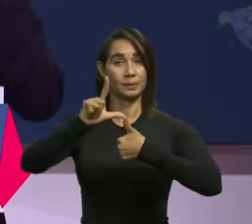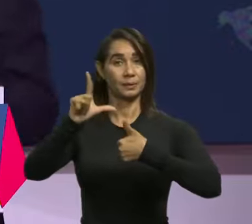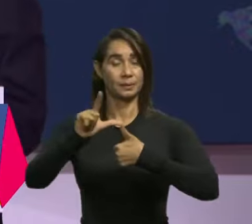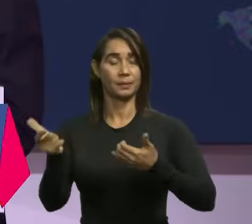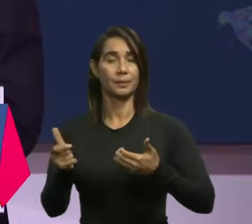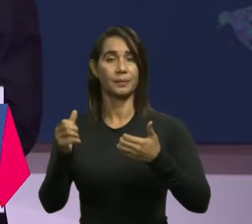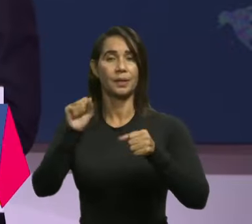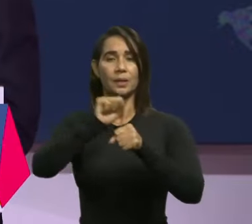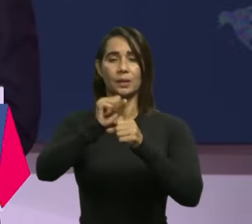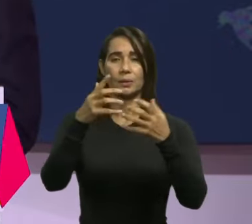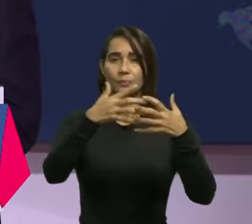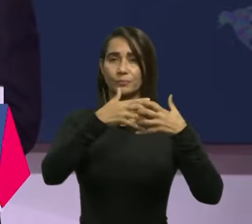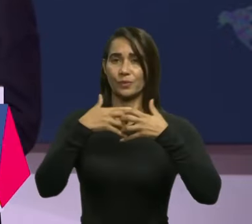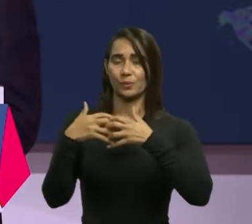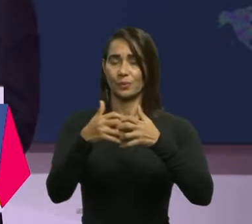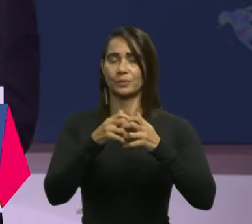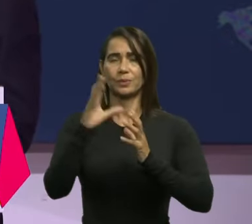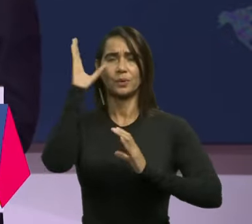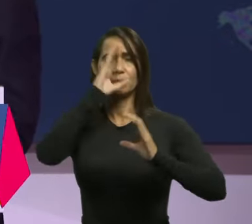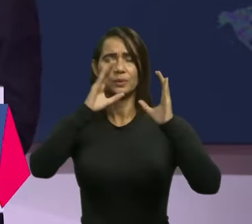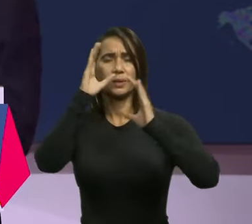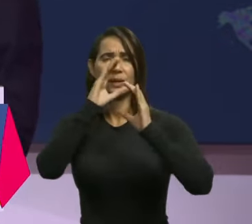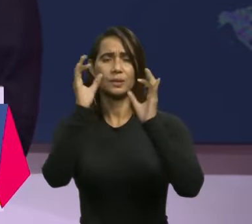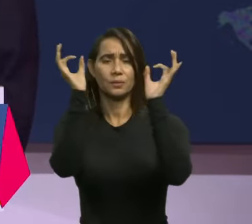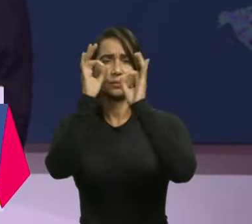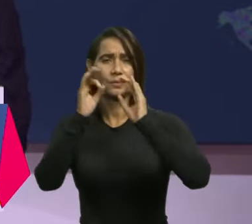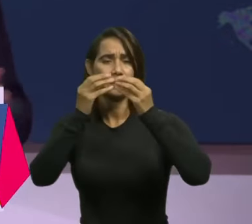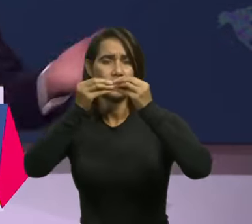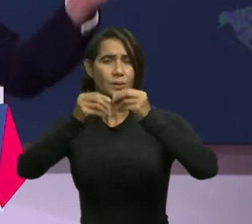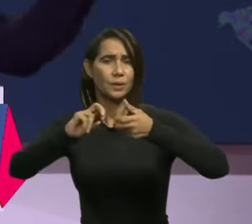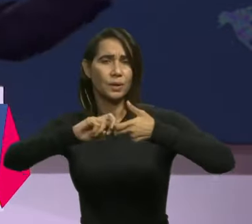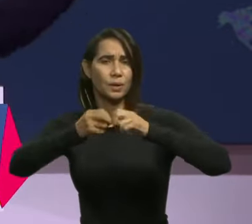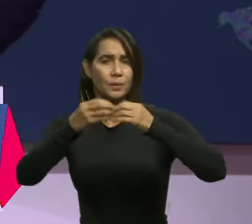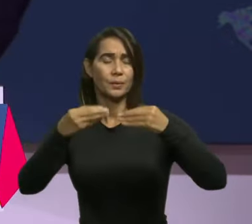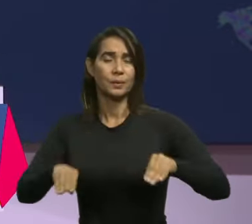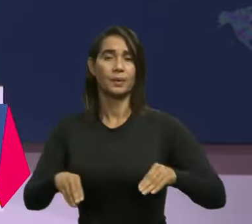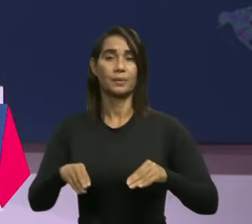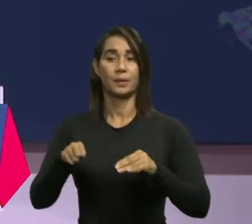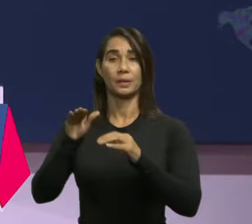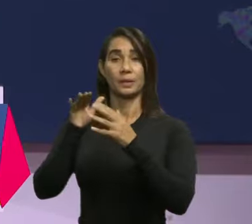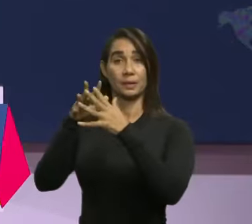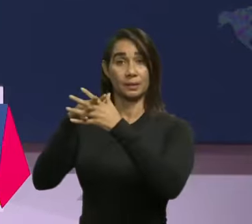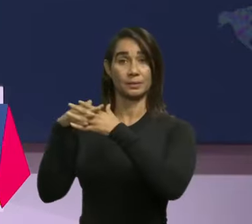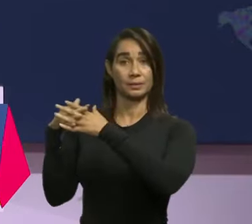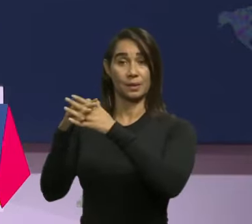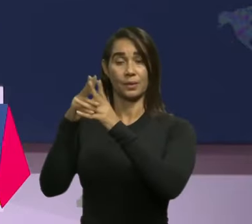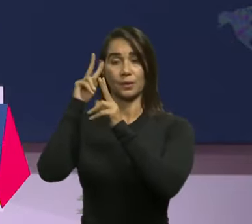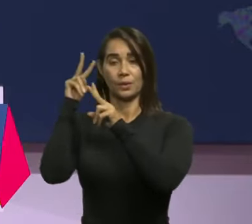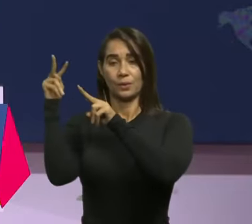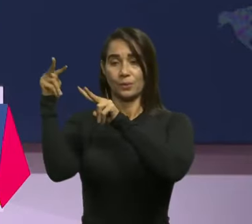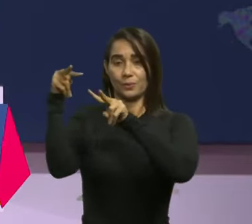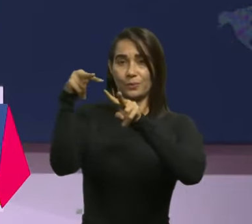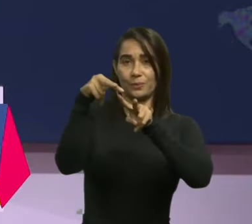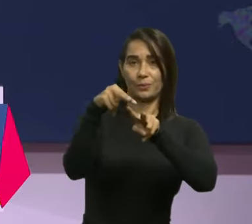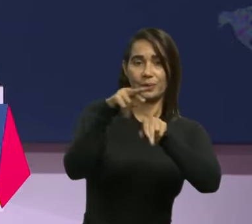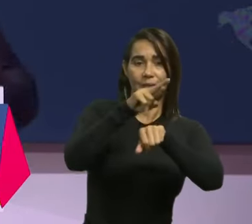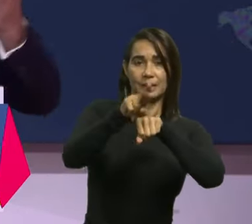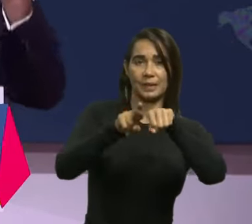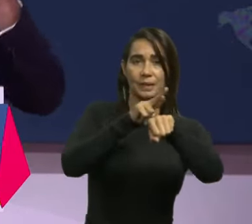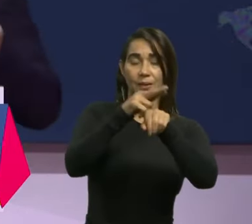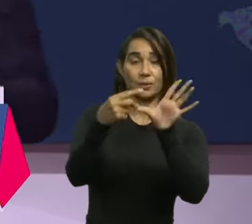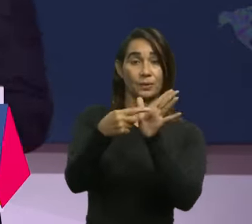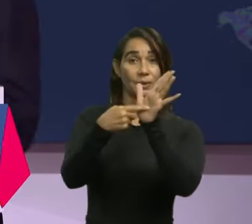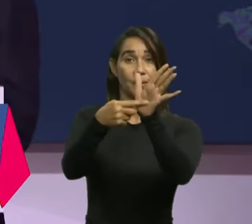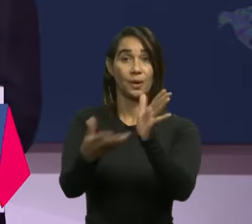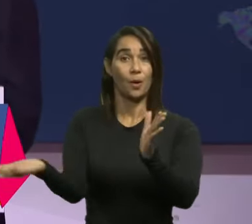juntos buscando soluciones a nuestros problemas y que eeuu ponga su mirada en la región y demuestre una vez